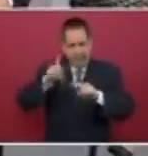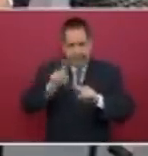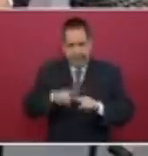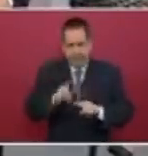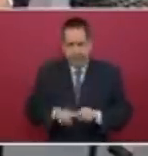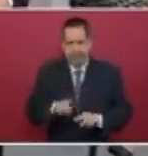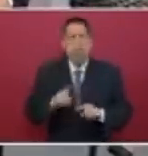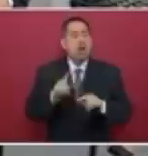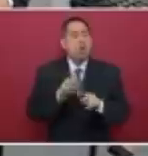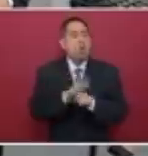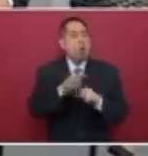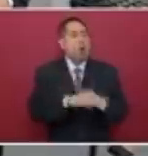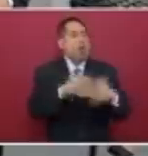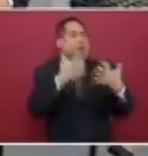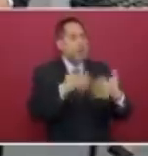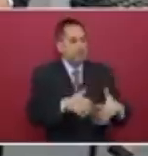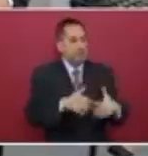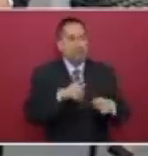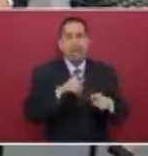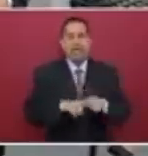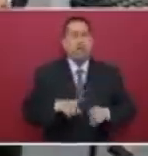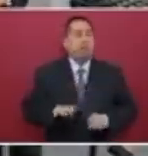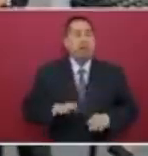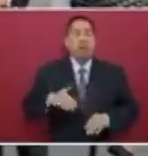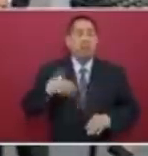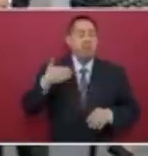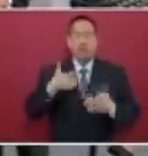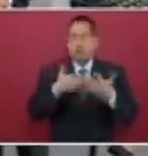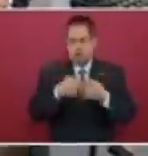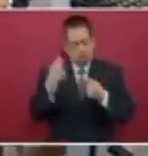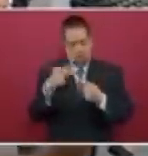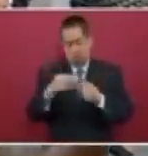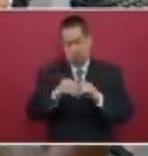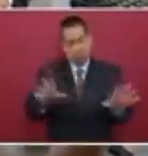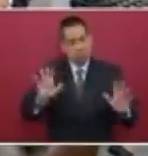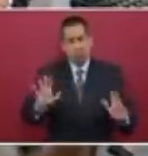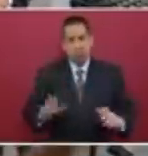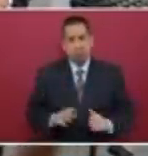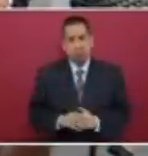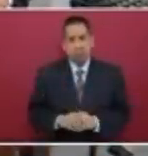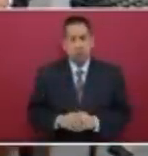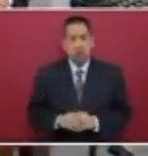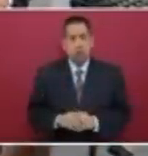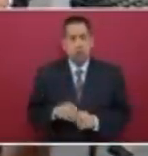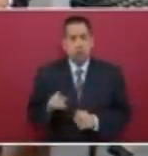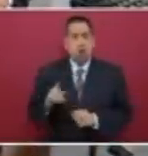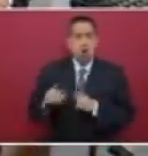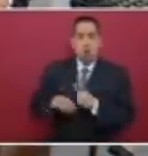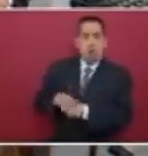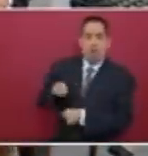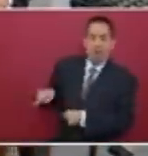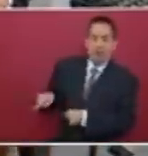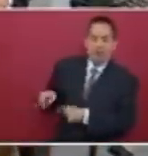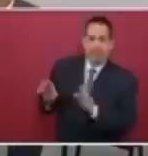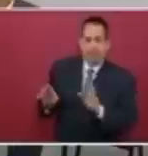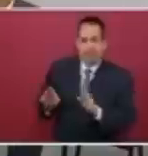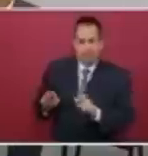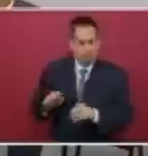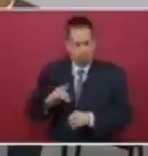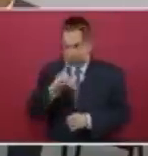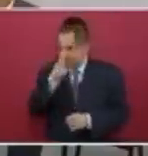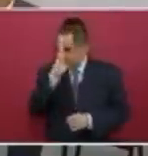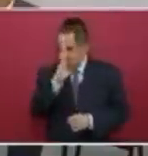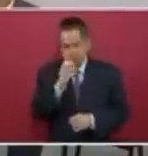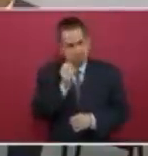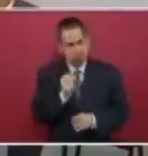de las empresas y de los beneficiarios o sea no es va a ser culpa de él que vamos